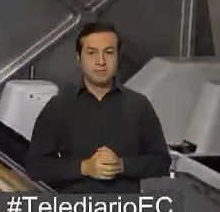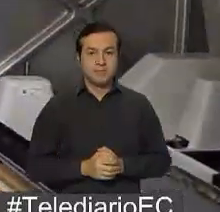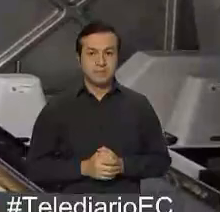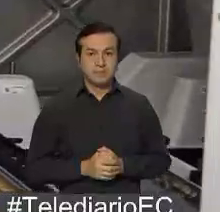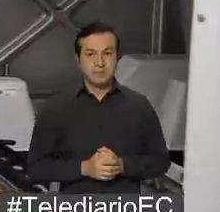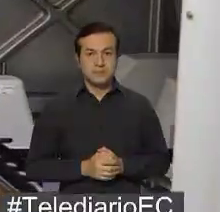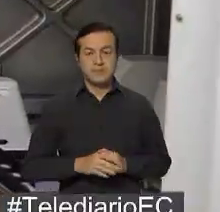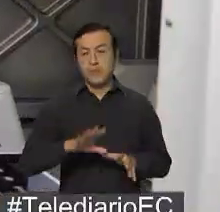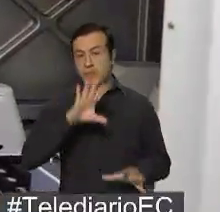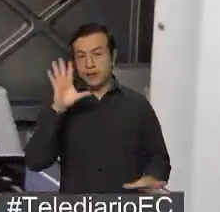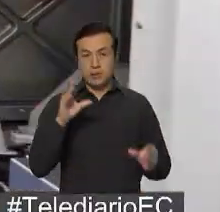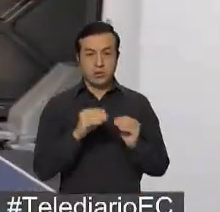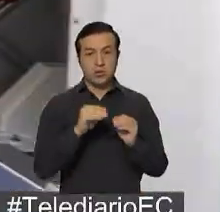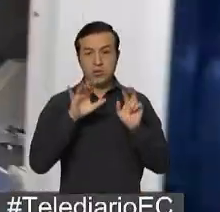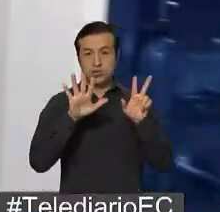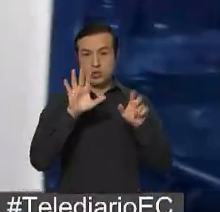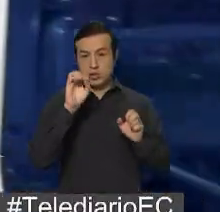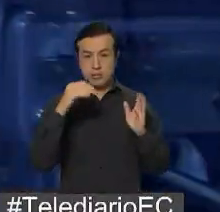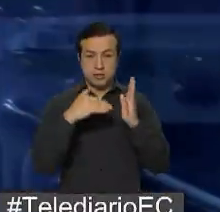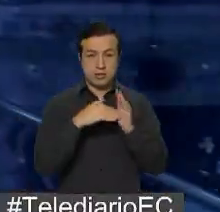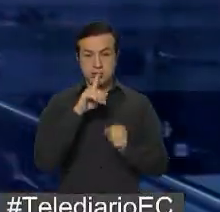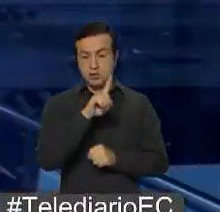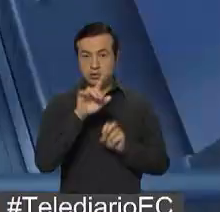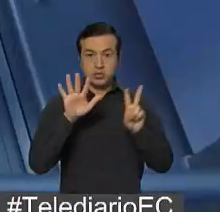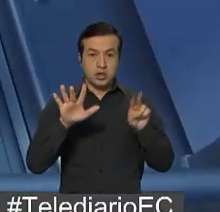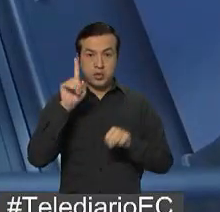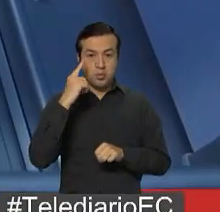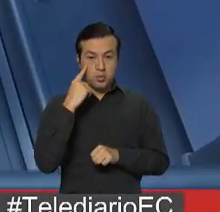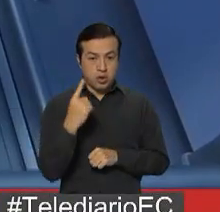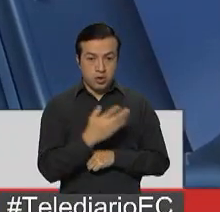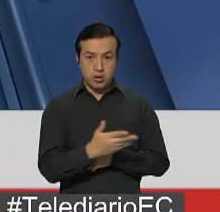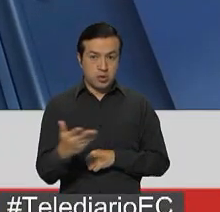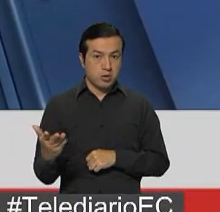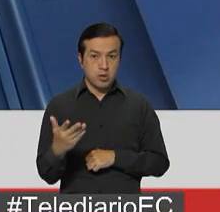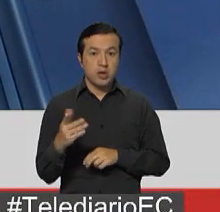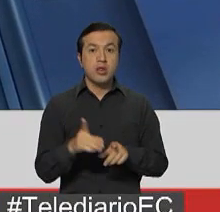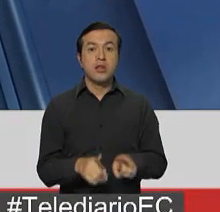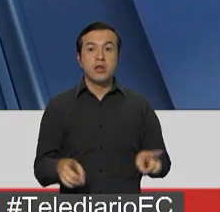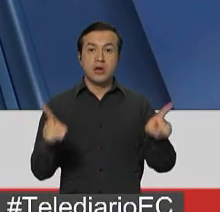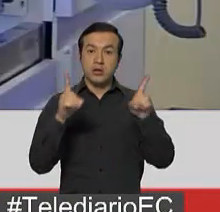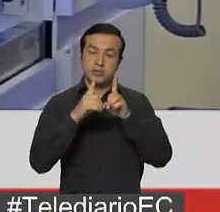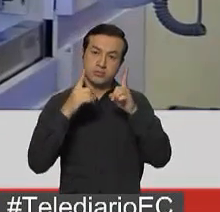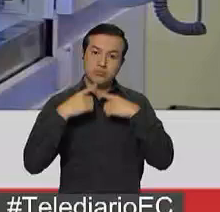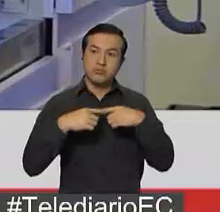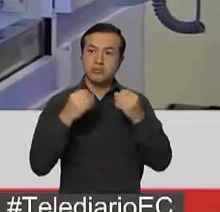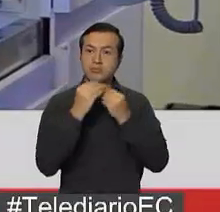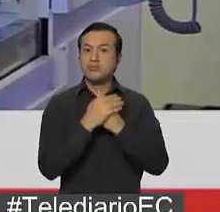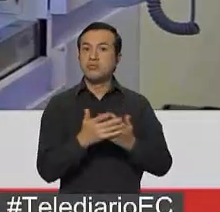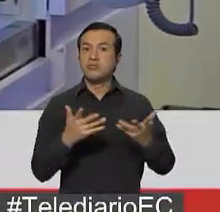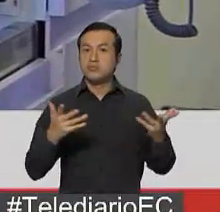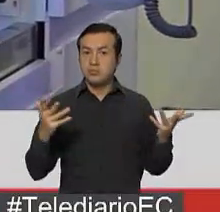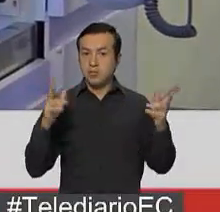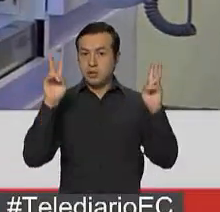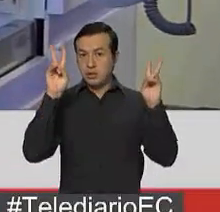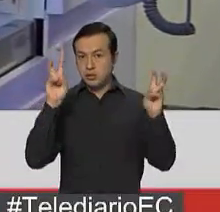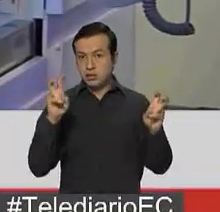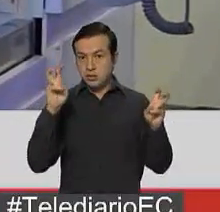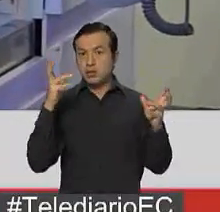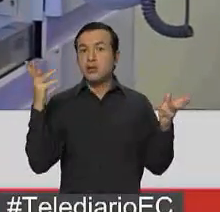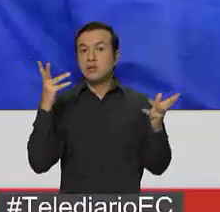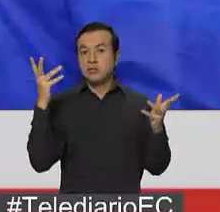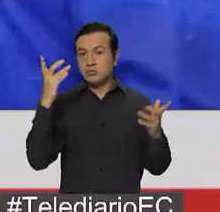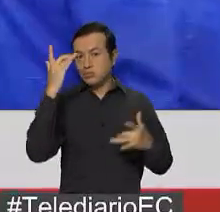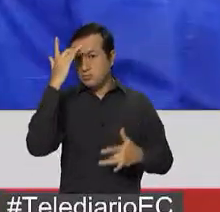de un total de 80 mil 171 muestras tomadas estas son las cifras que las autoridades dieron a conocer respecto a los casos de